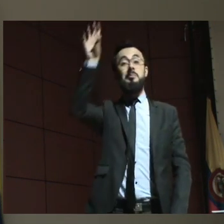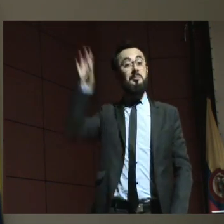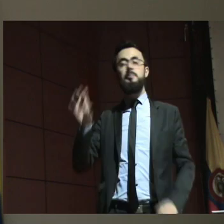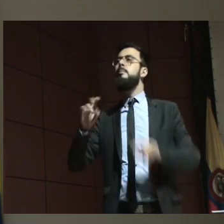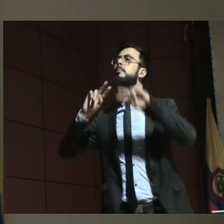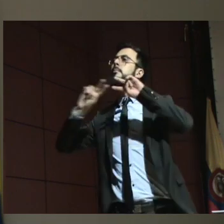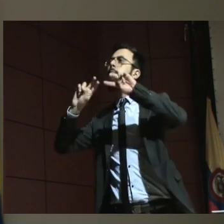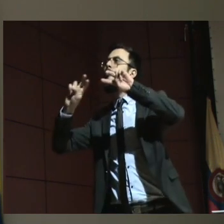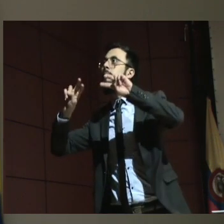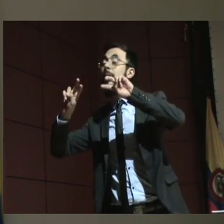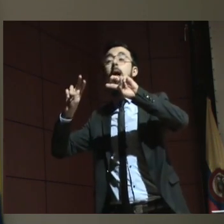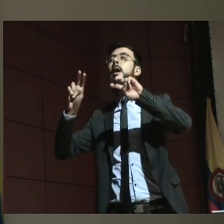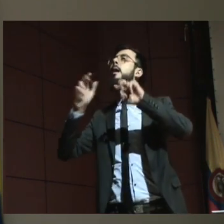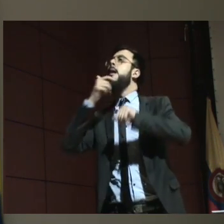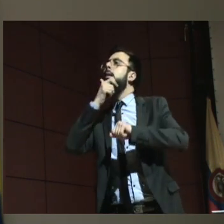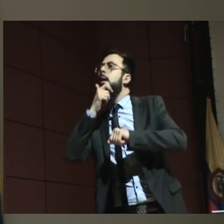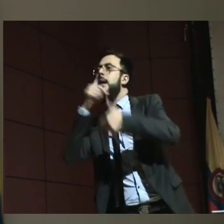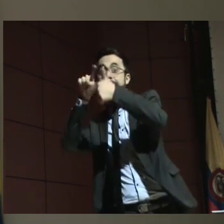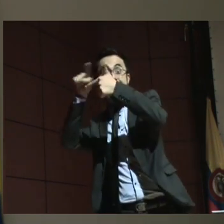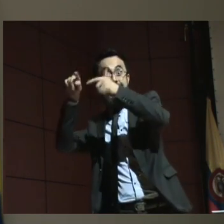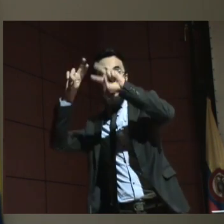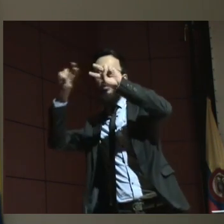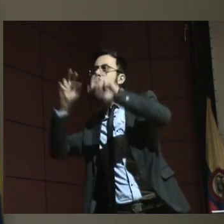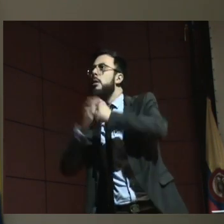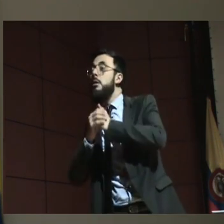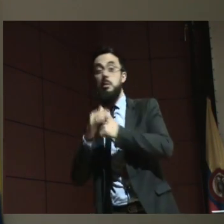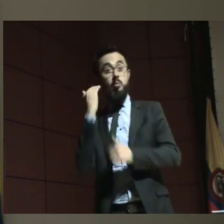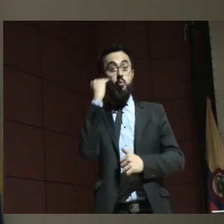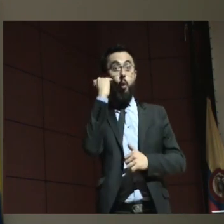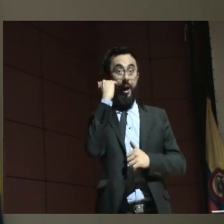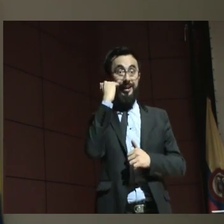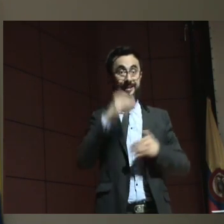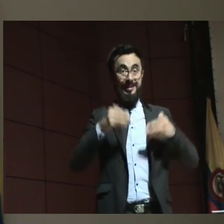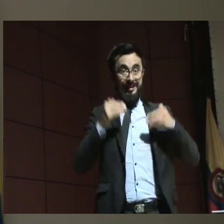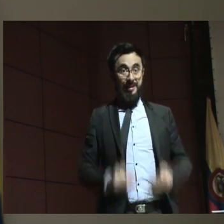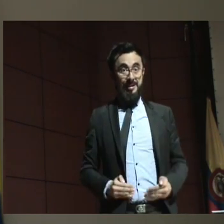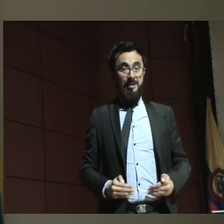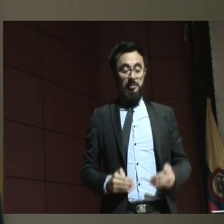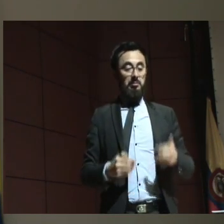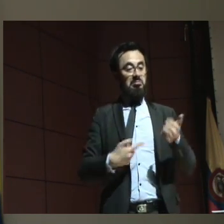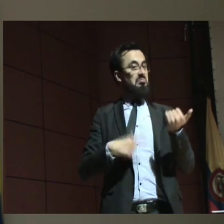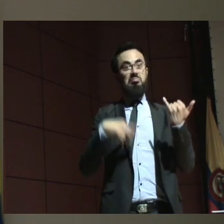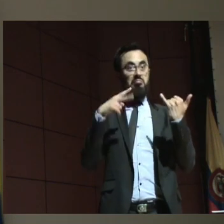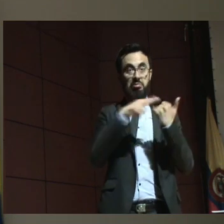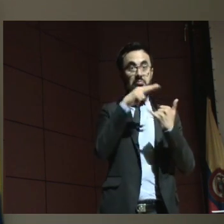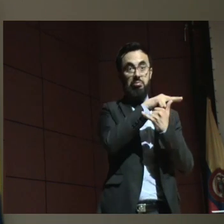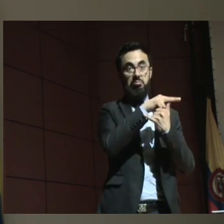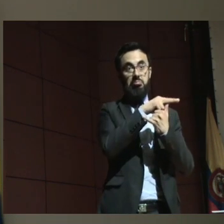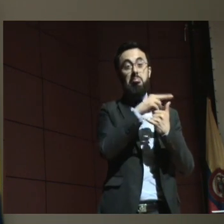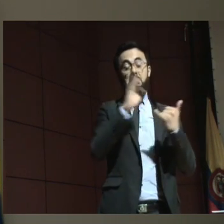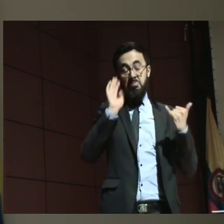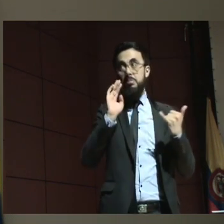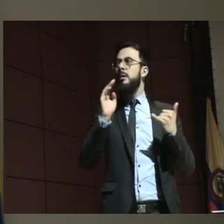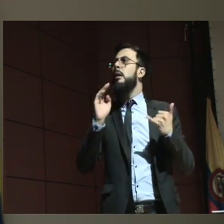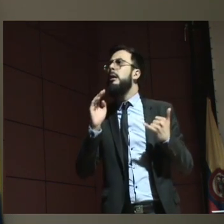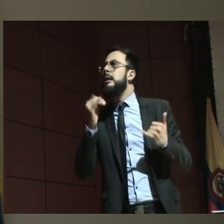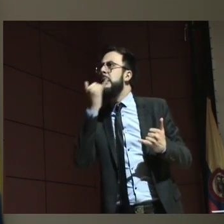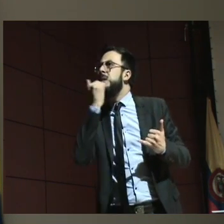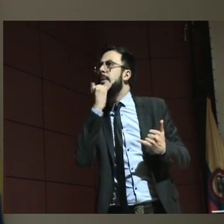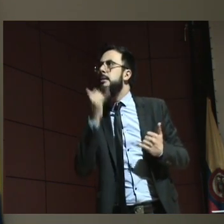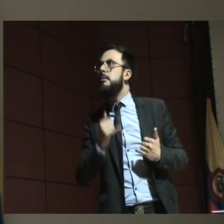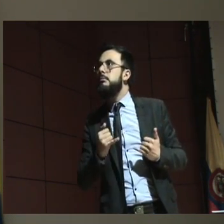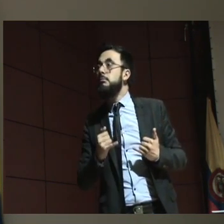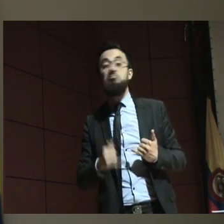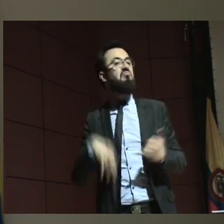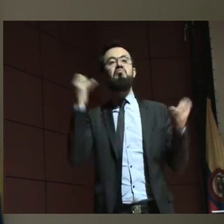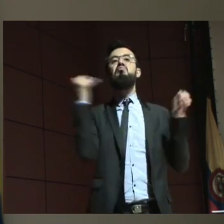ha sido esterilizada, aumenta, se multiplica la incidencia de la violencia sexual, porque entonces no hay consecuencias visibles. Y